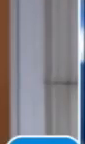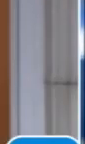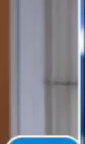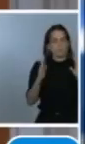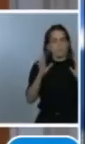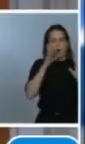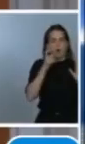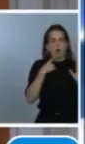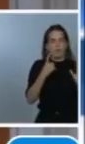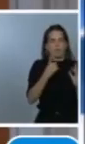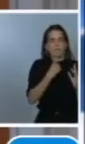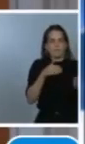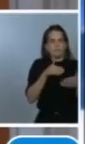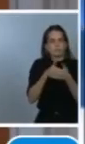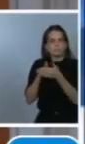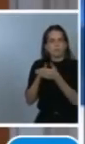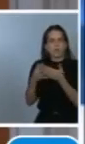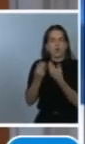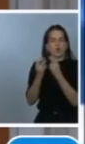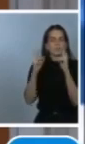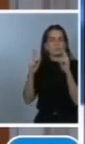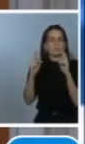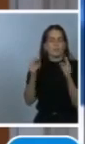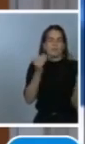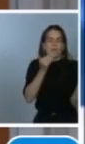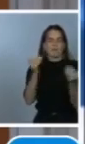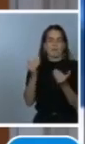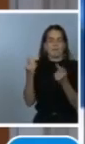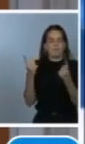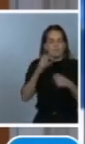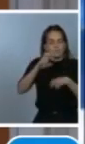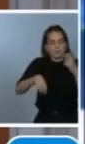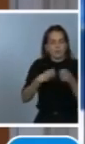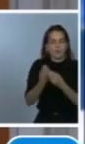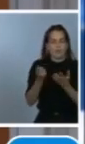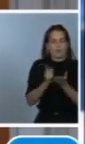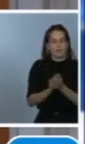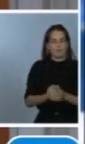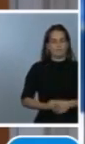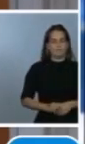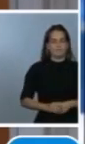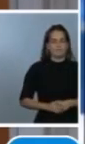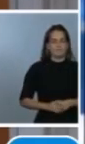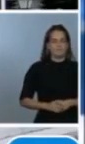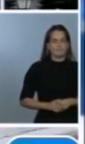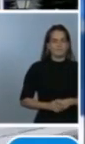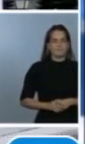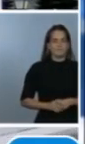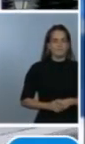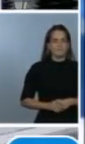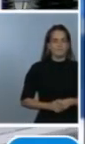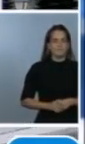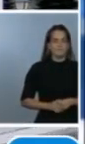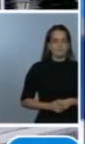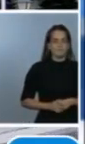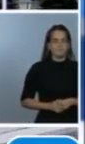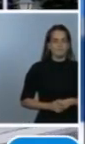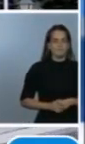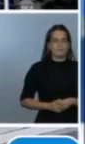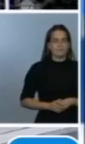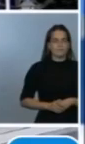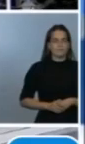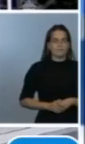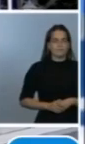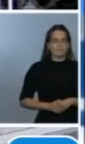quiso reunir ni con Ciudadanos ni con el Partido Popular. Sí, sí, lo recuerdo muy bien. Ha reconocido que no se había leído la sentencia del juicio a